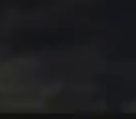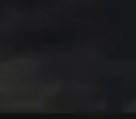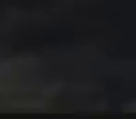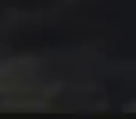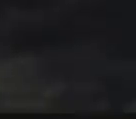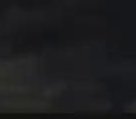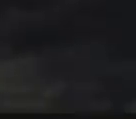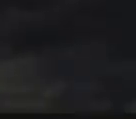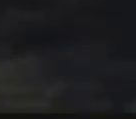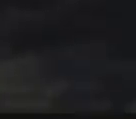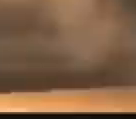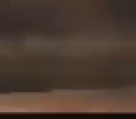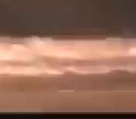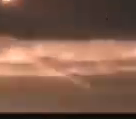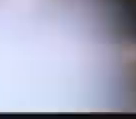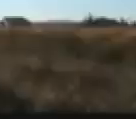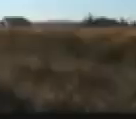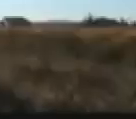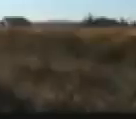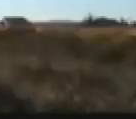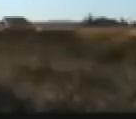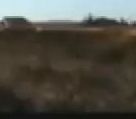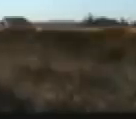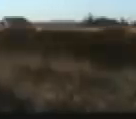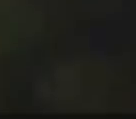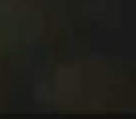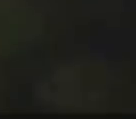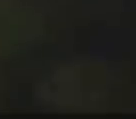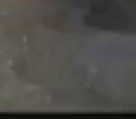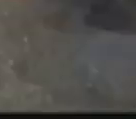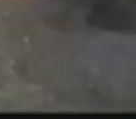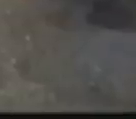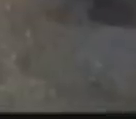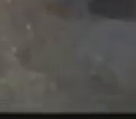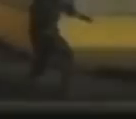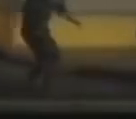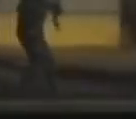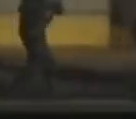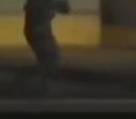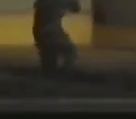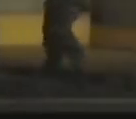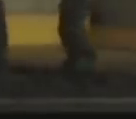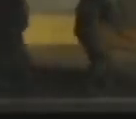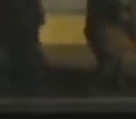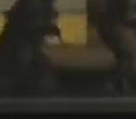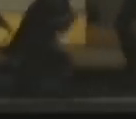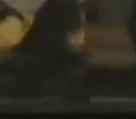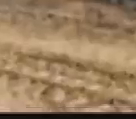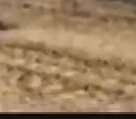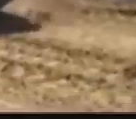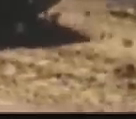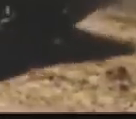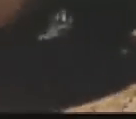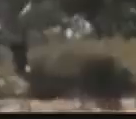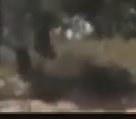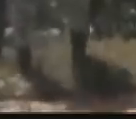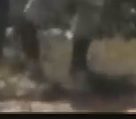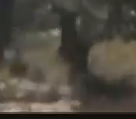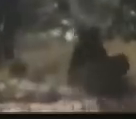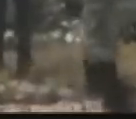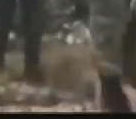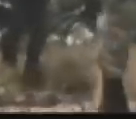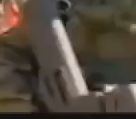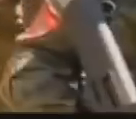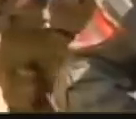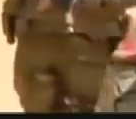la Fuerza Armada Nacional Bolivariana en Unión Cívico-Militar realizaron actos conmemorativos y